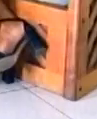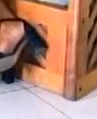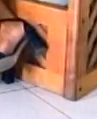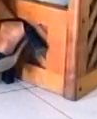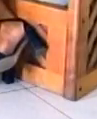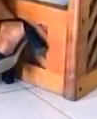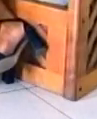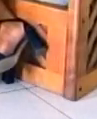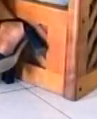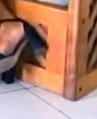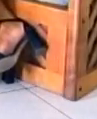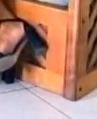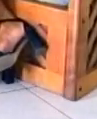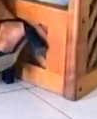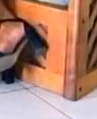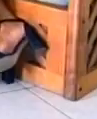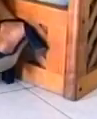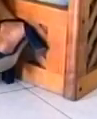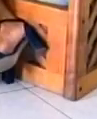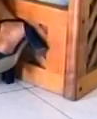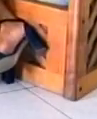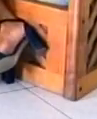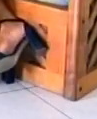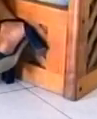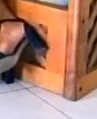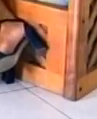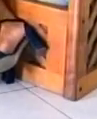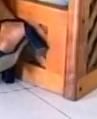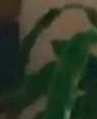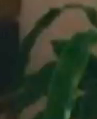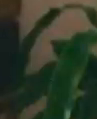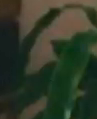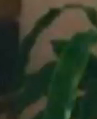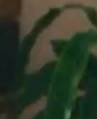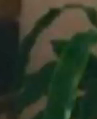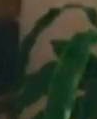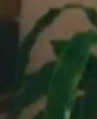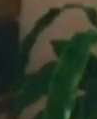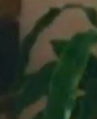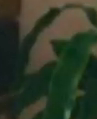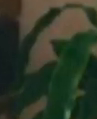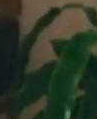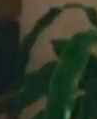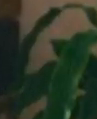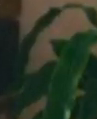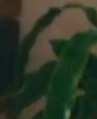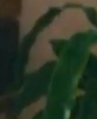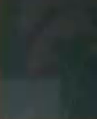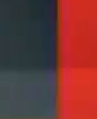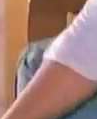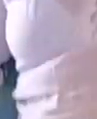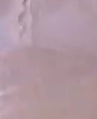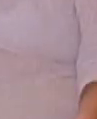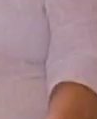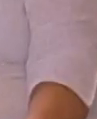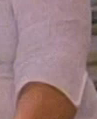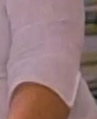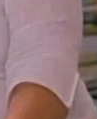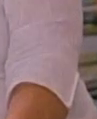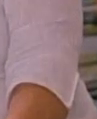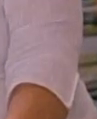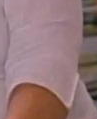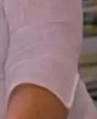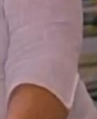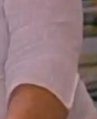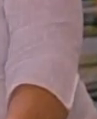biógrafa. Un gusto conversar esta vez con Katiuska Blanco Castiñeira. Bienvenida. Un honor y un gusto para mí, cómo no.